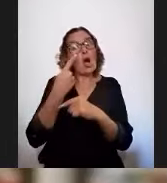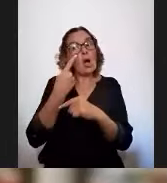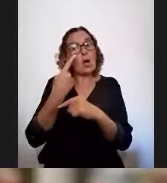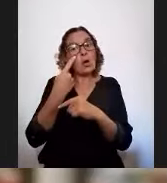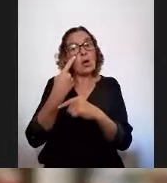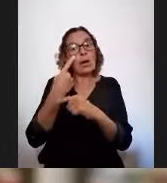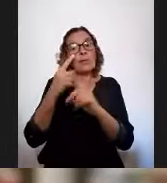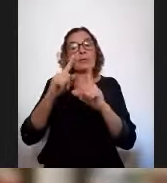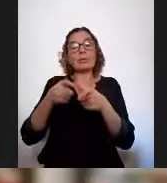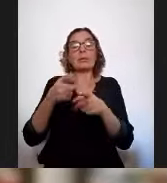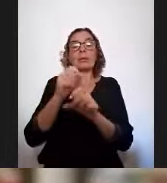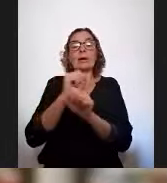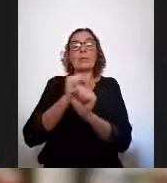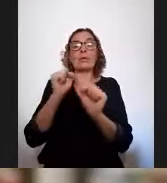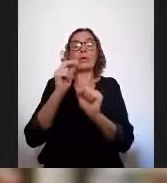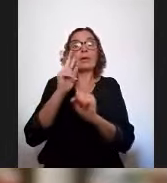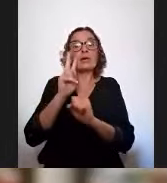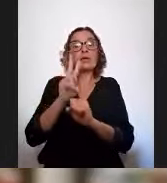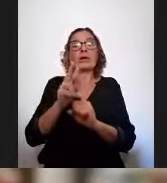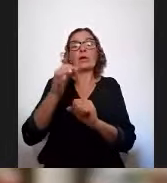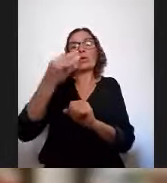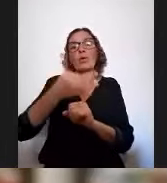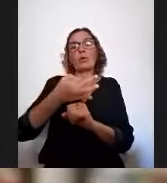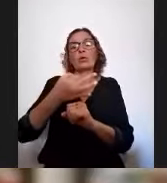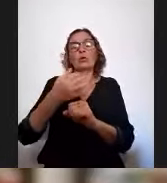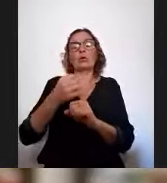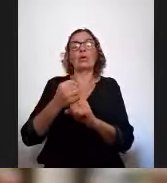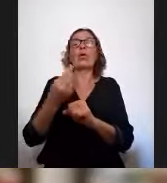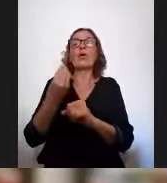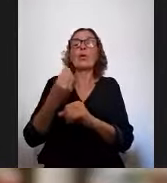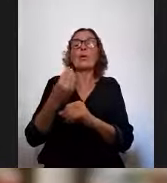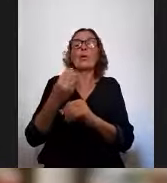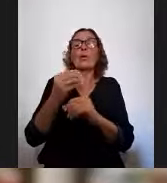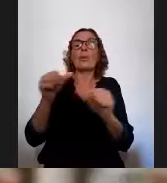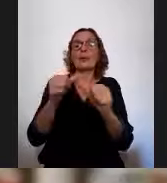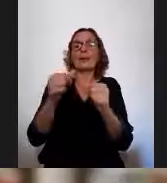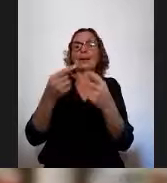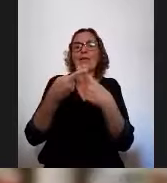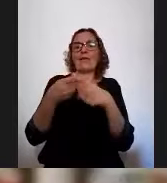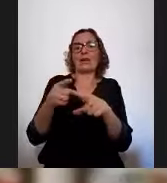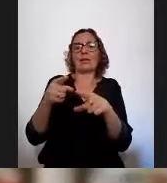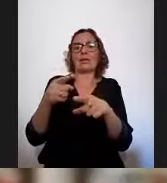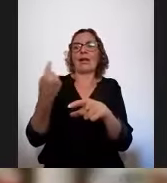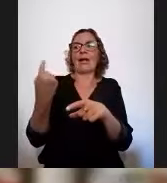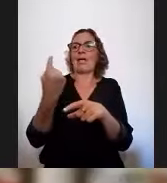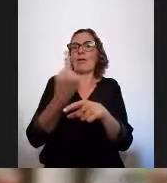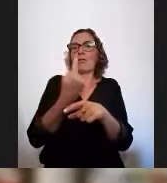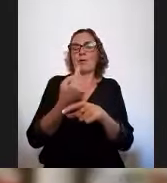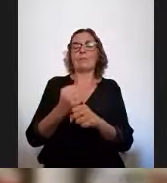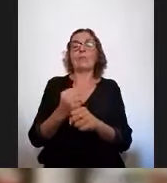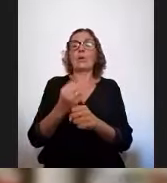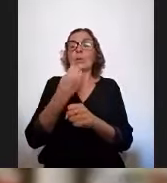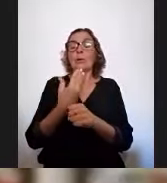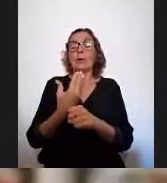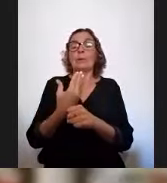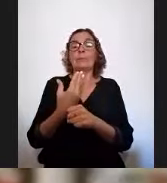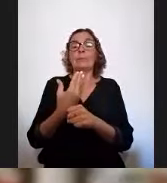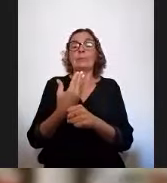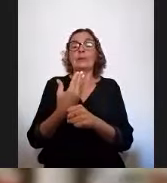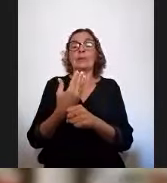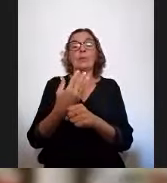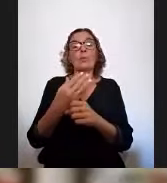para así poder ver justamente cómo nos vamos a diferenciar nosotros. Bueno, hagamos una